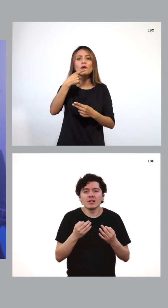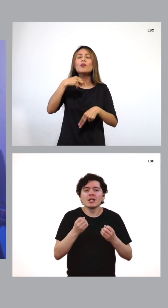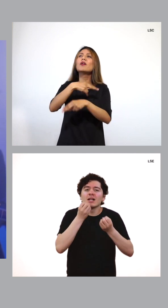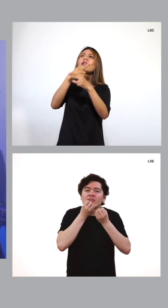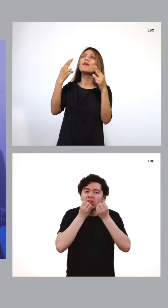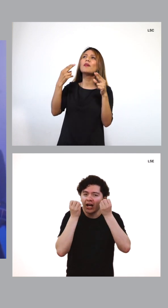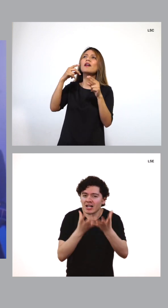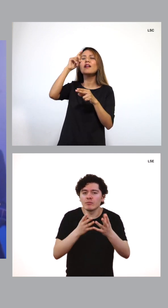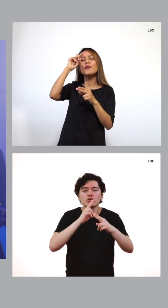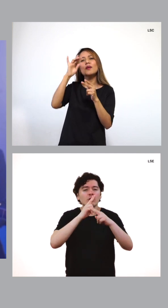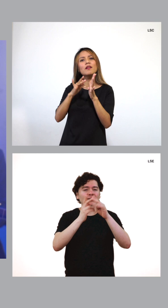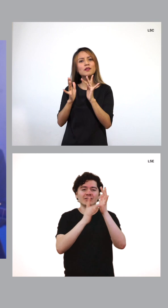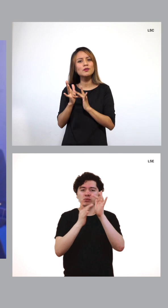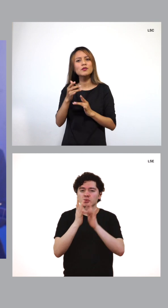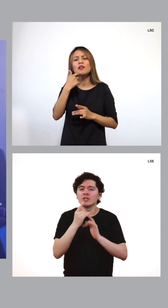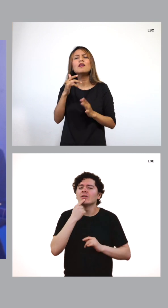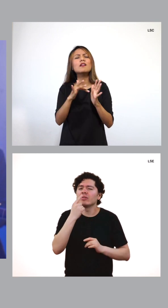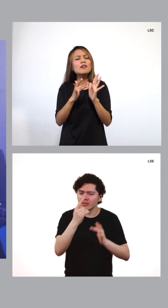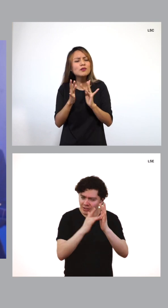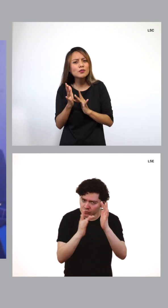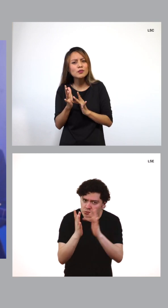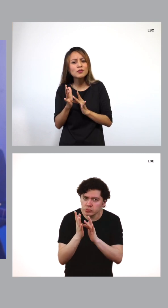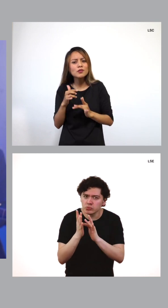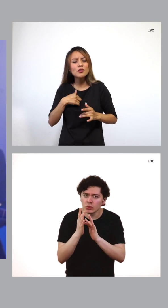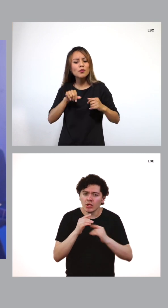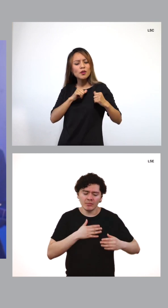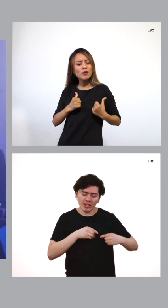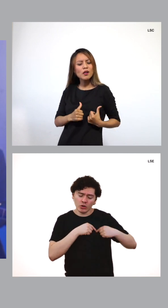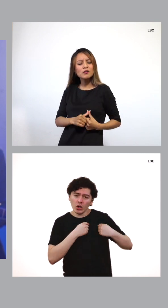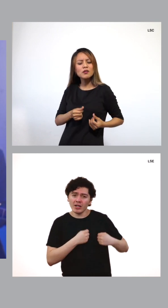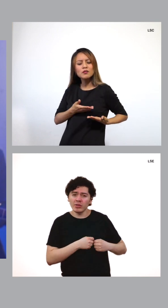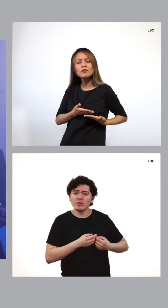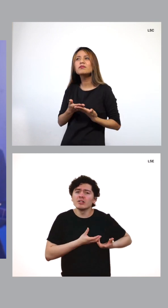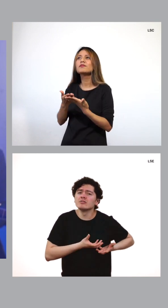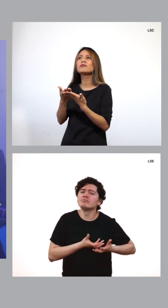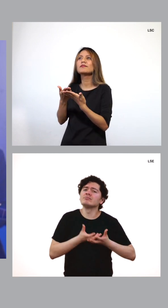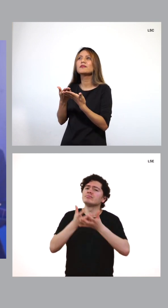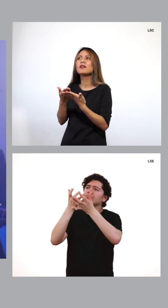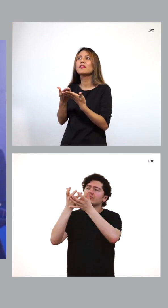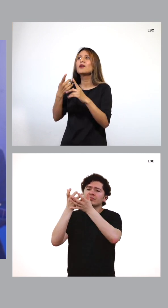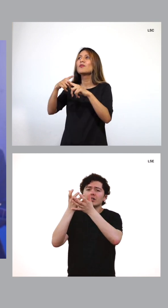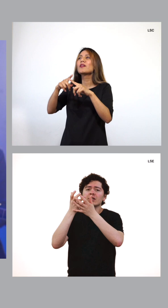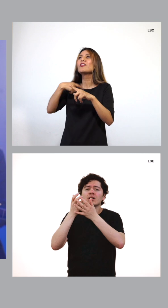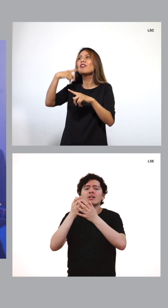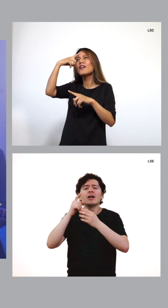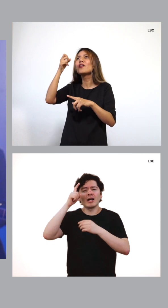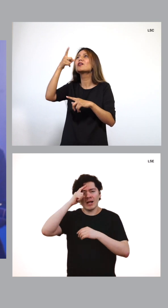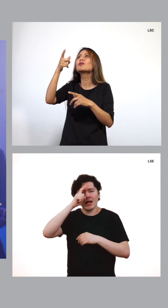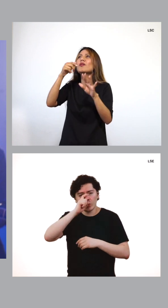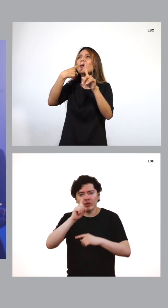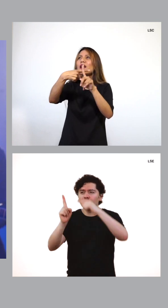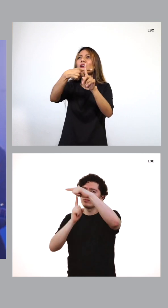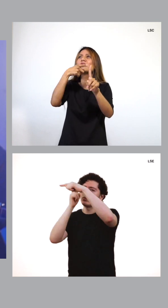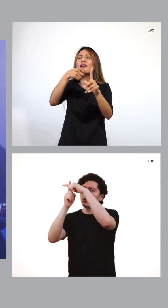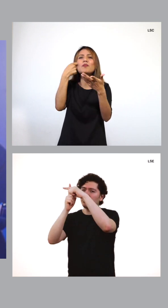tu vida. Es decir: Jesús, Jesús, te doy mi corazón. Creo que tú pagaste por mí. Creo